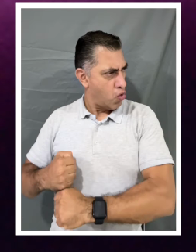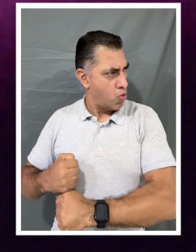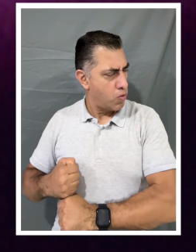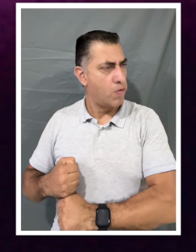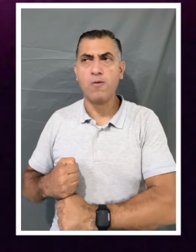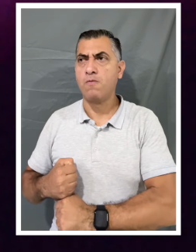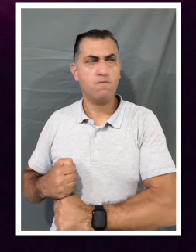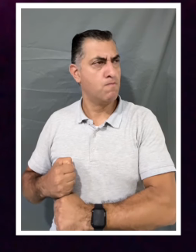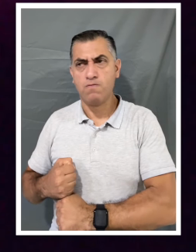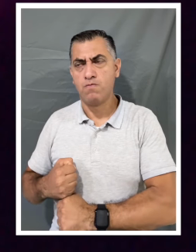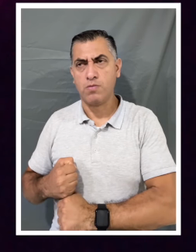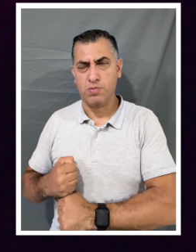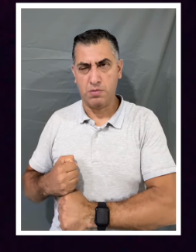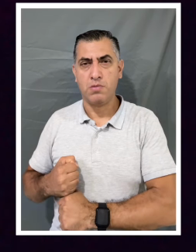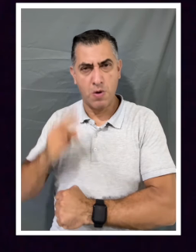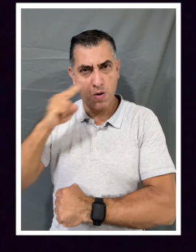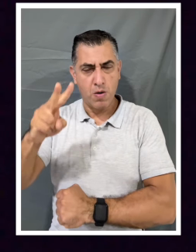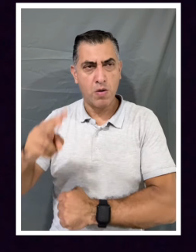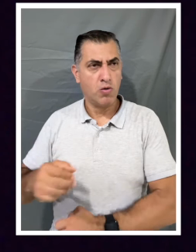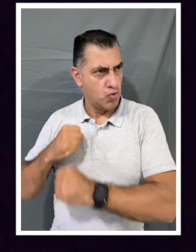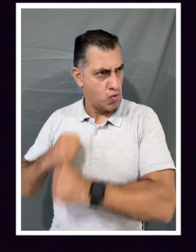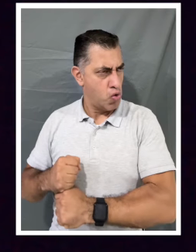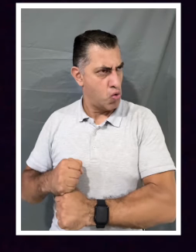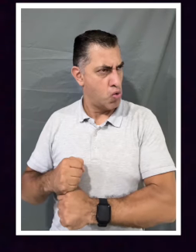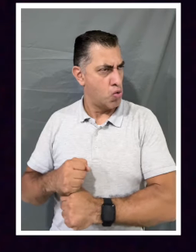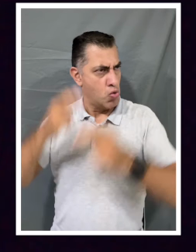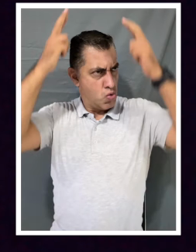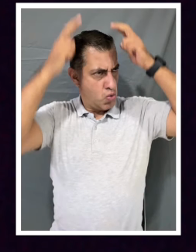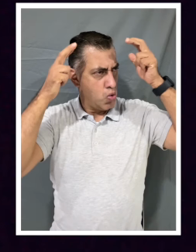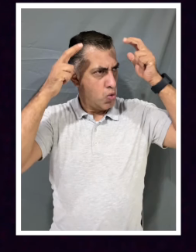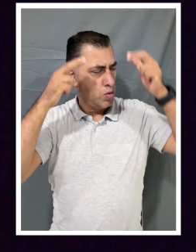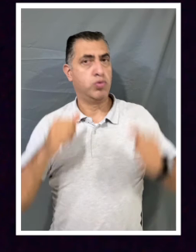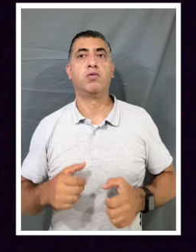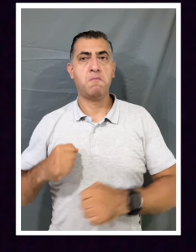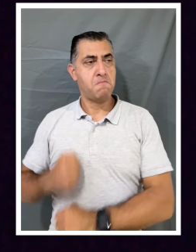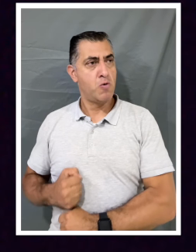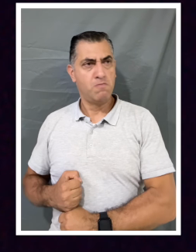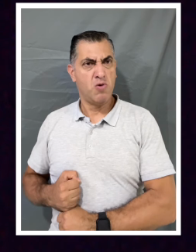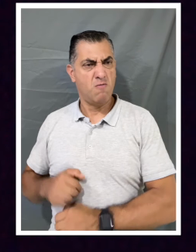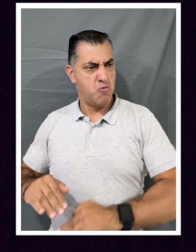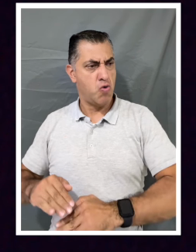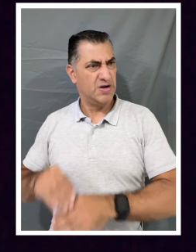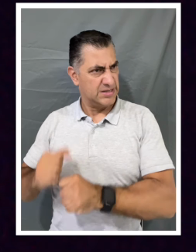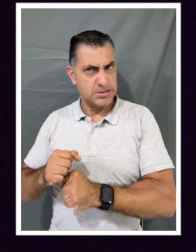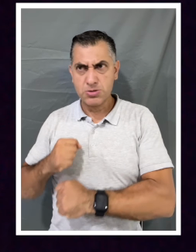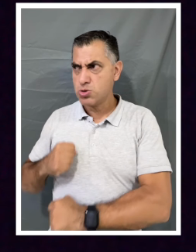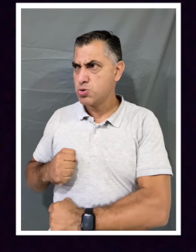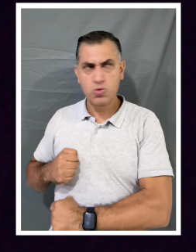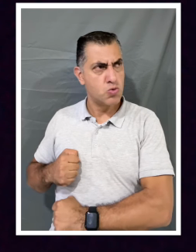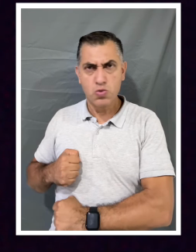guardia de seguridad no sé si has visto los guardias de la reina que están derechos ahí y nadie y no se mueven y están